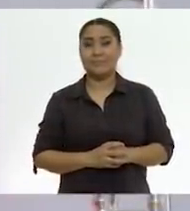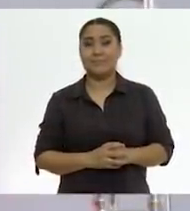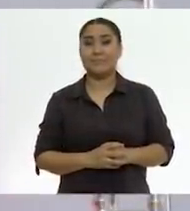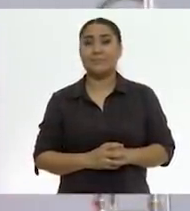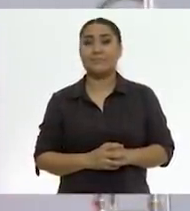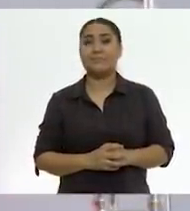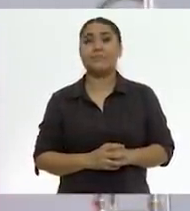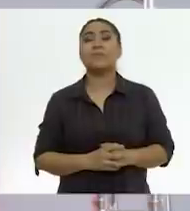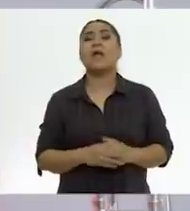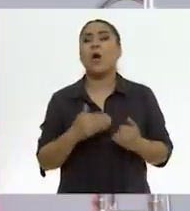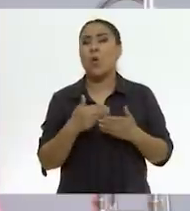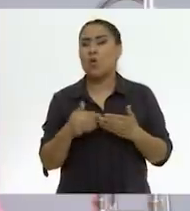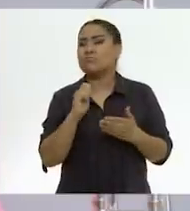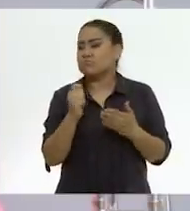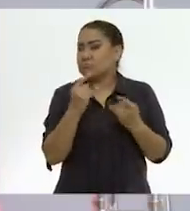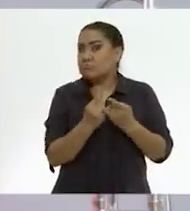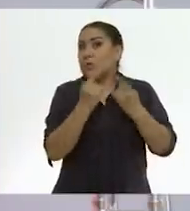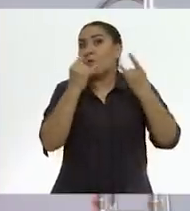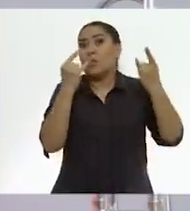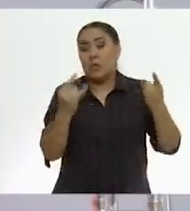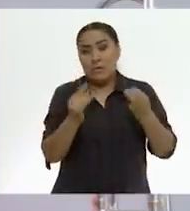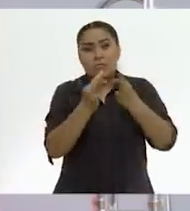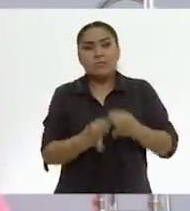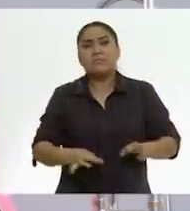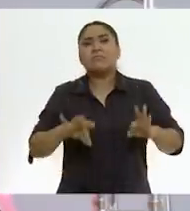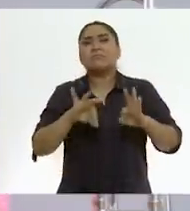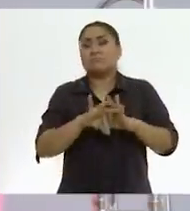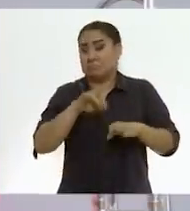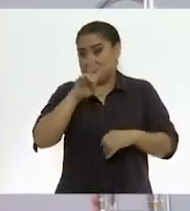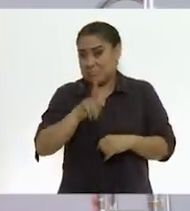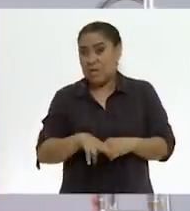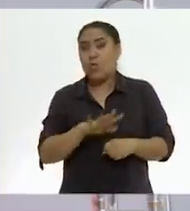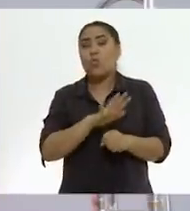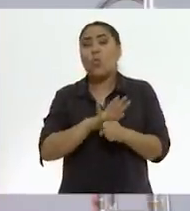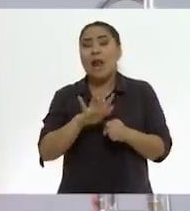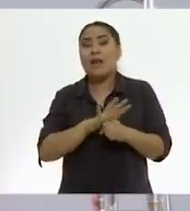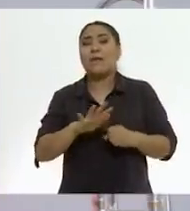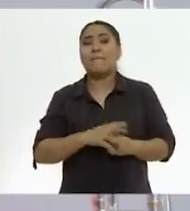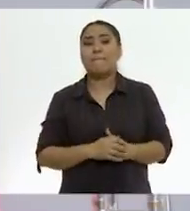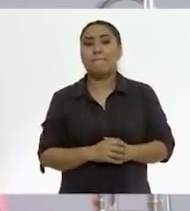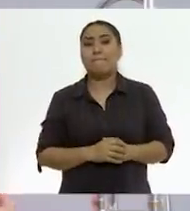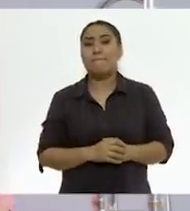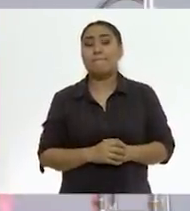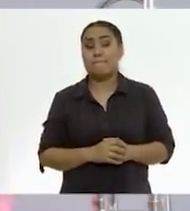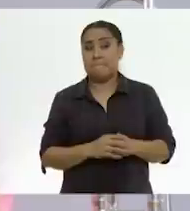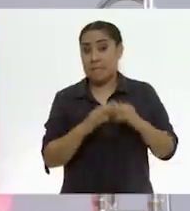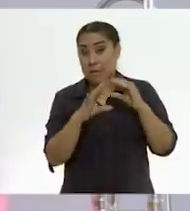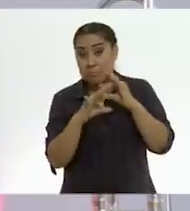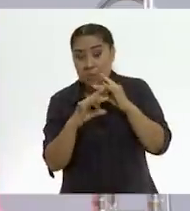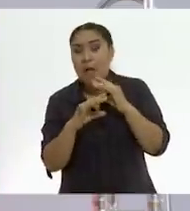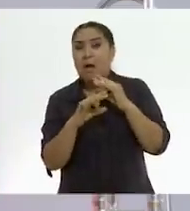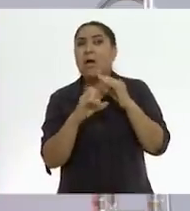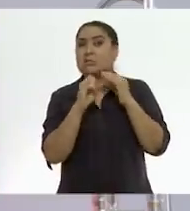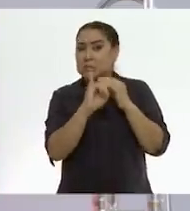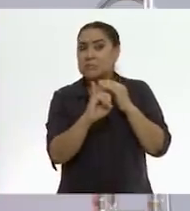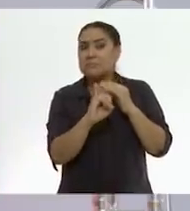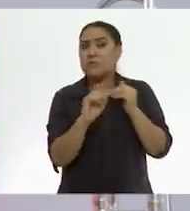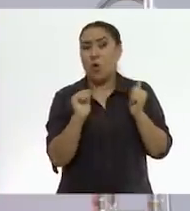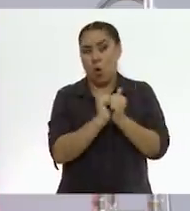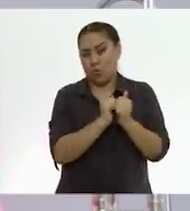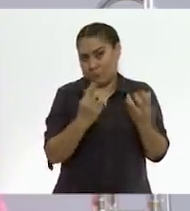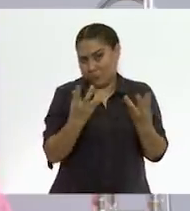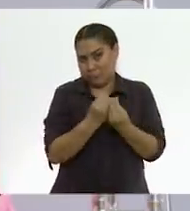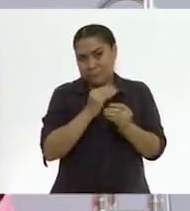Uno de los acontecimientos más importantes fue, sin duda, la aceptación del instrumento en la orquesta, donde tomó